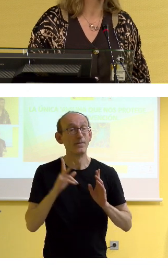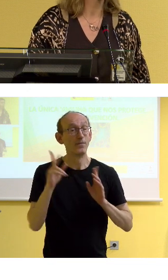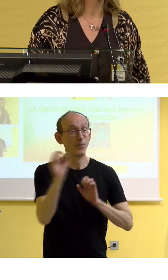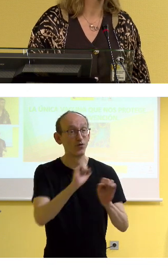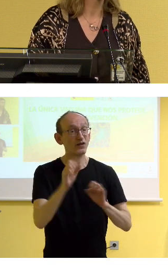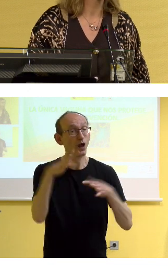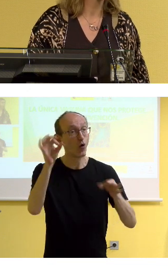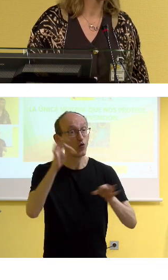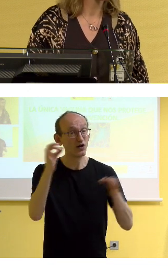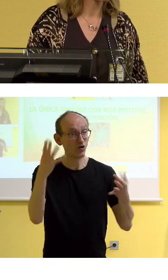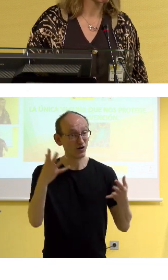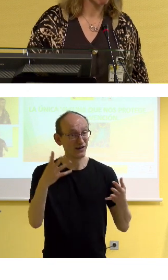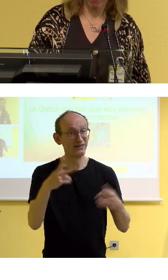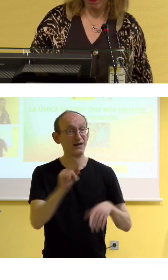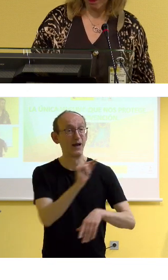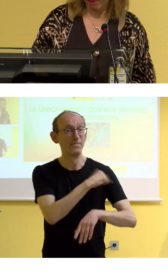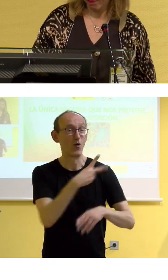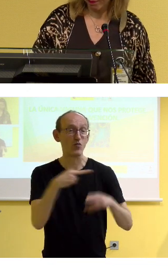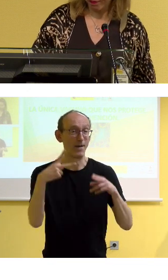gracias.